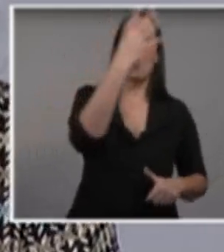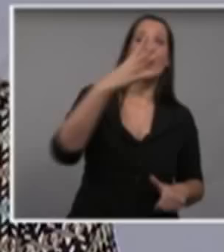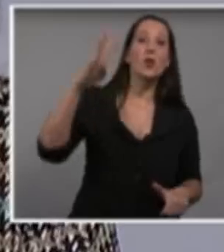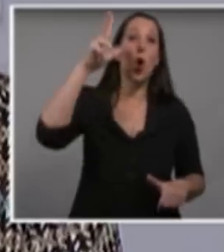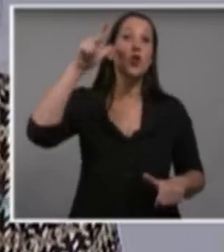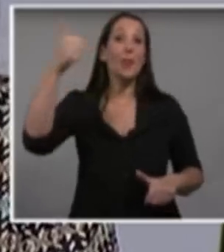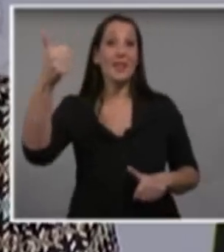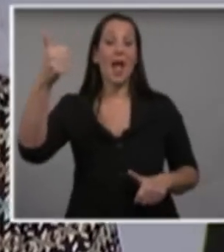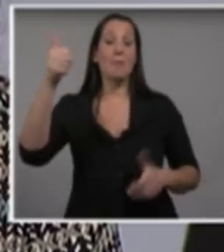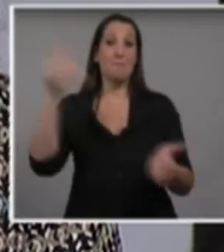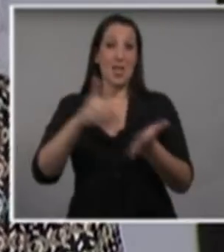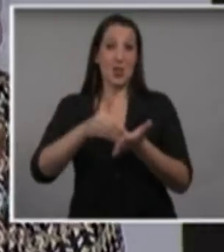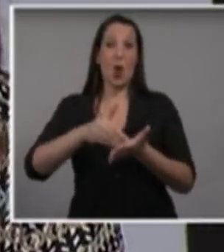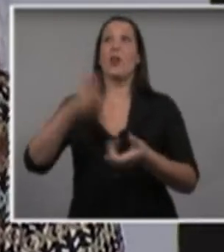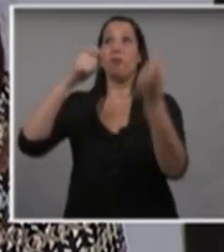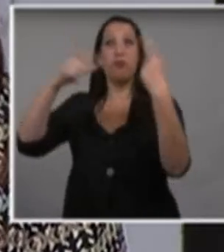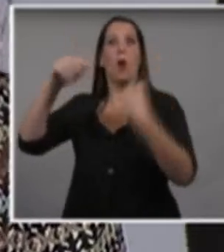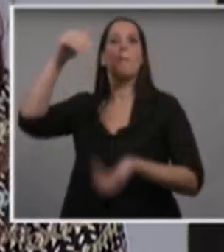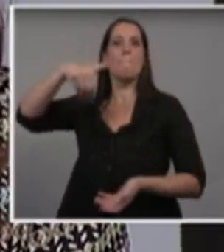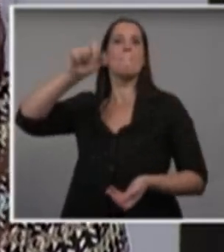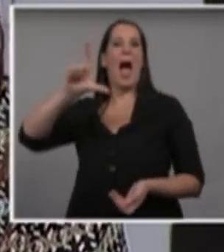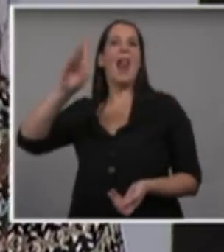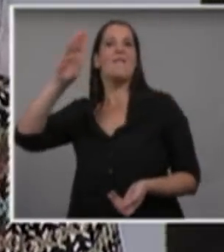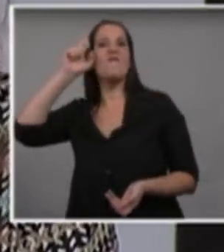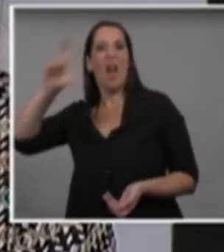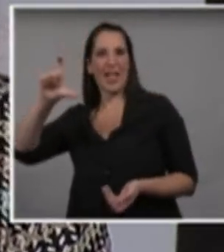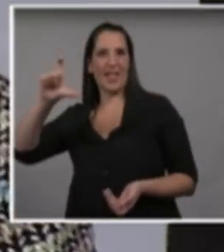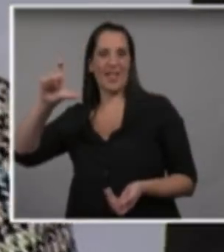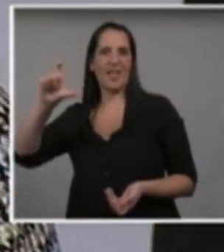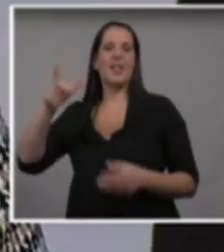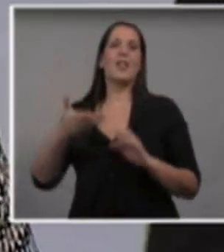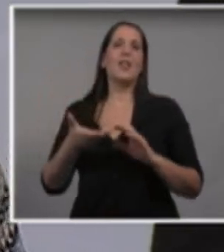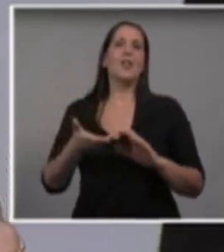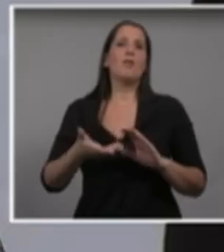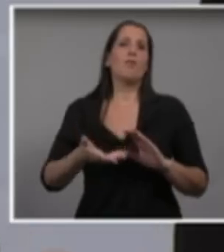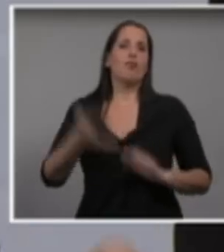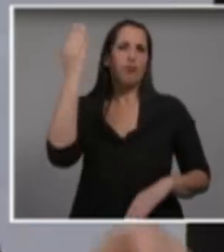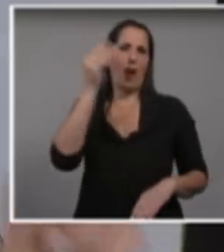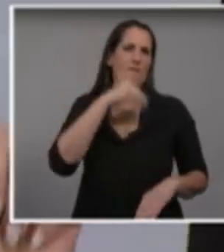del 50% de los 845 millones en materia de